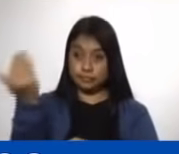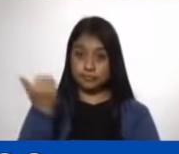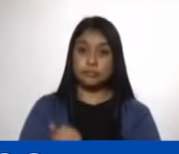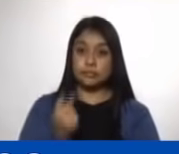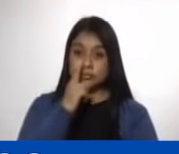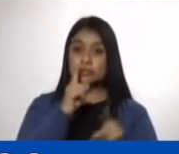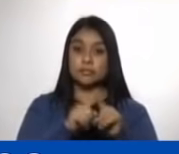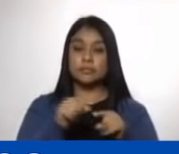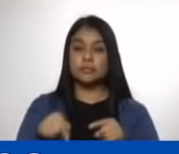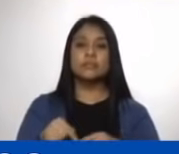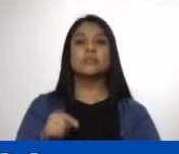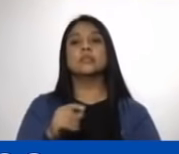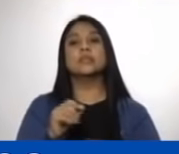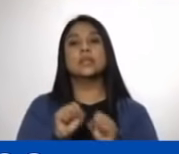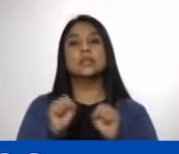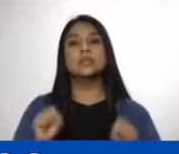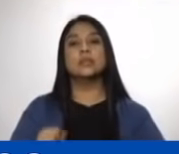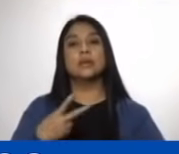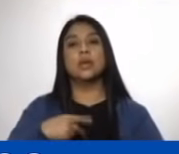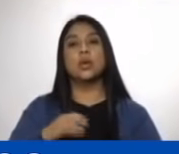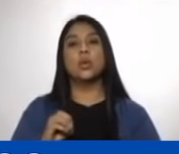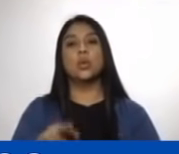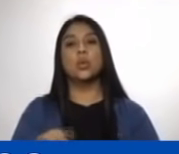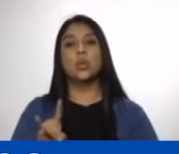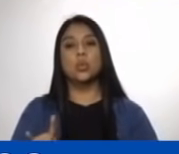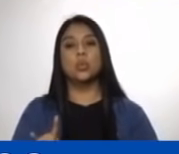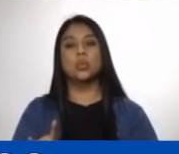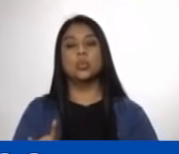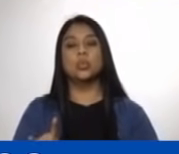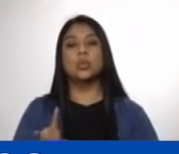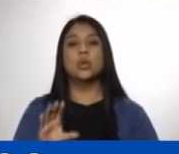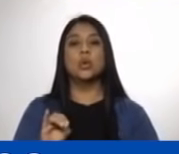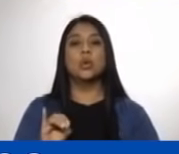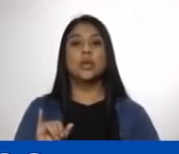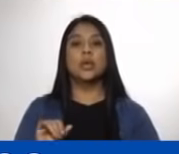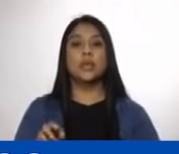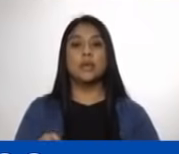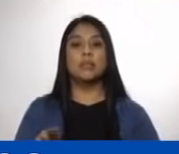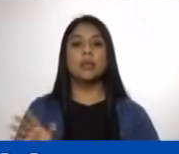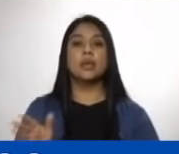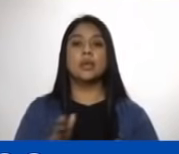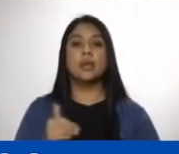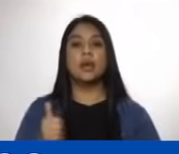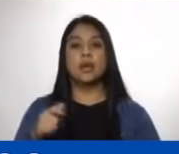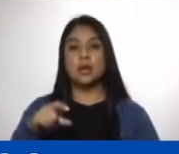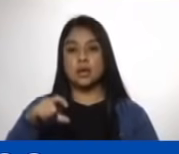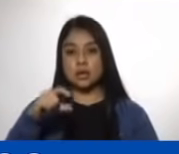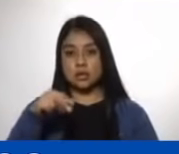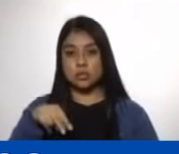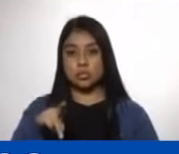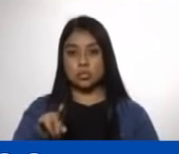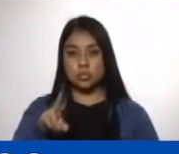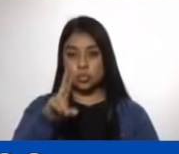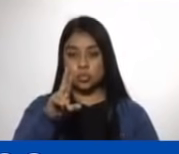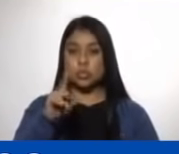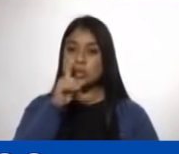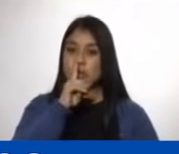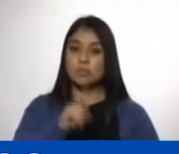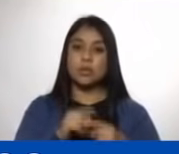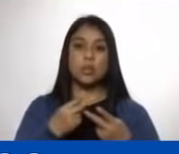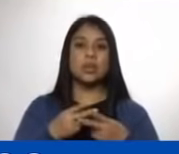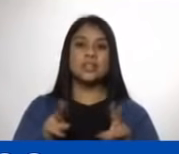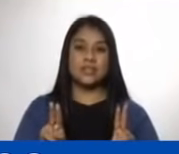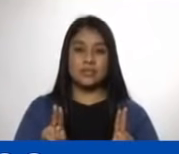las agencias del Sistema de Naciones Unidas, OIM, ACNUR y UNICEF a ser parte de este mecanismo que